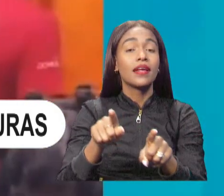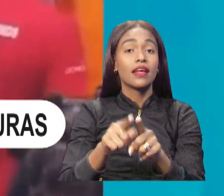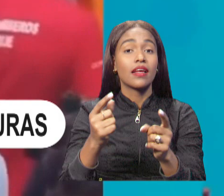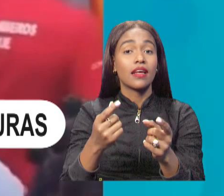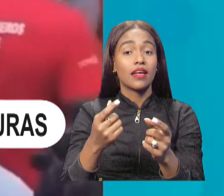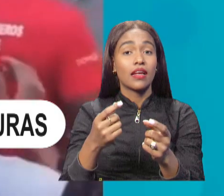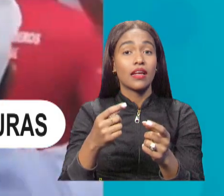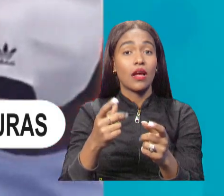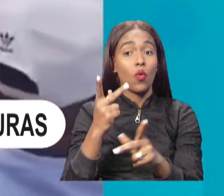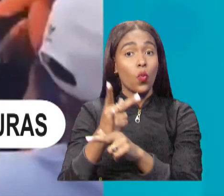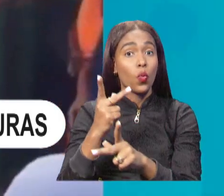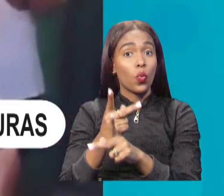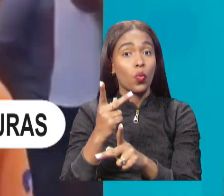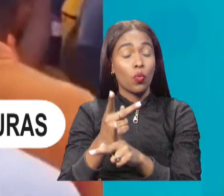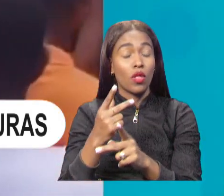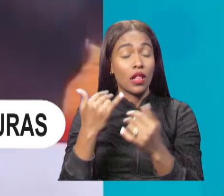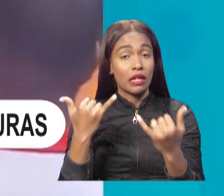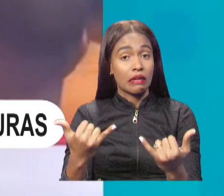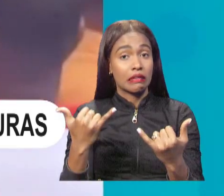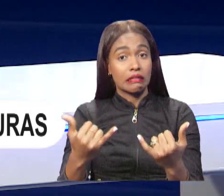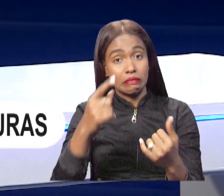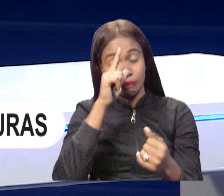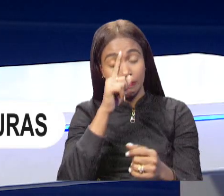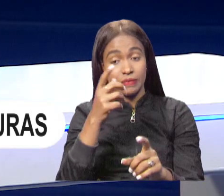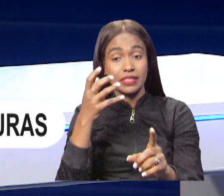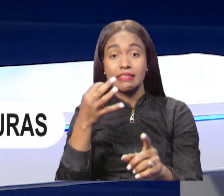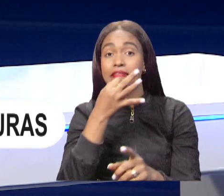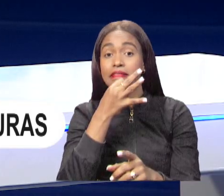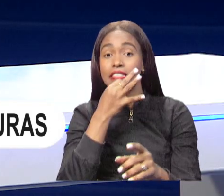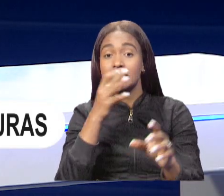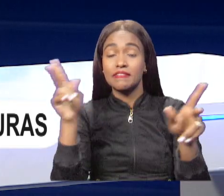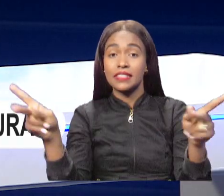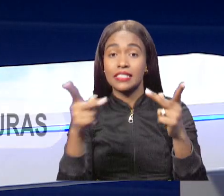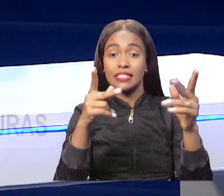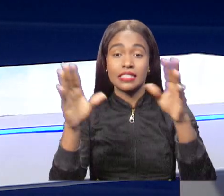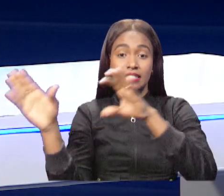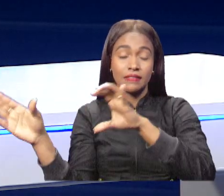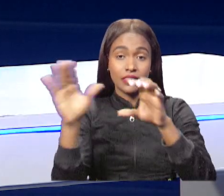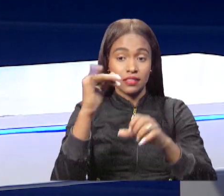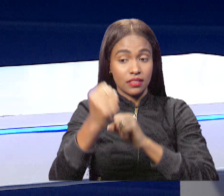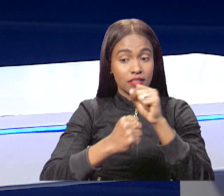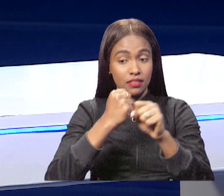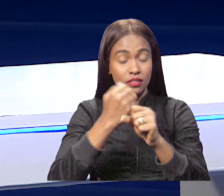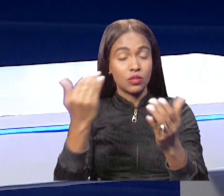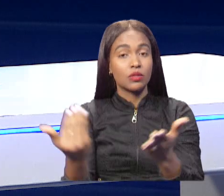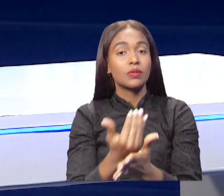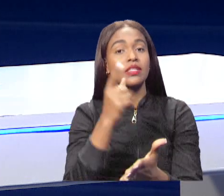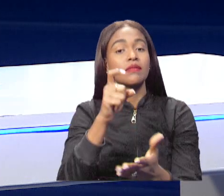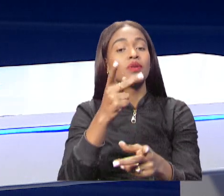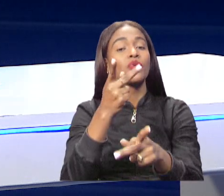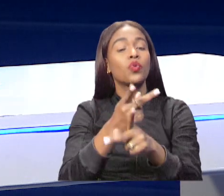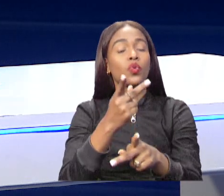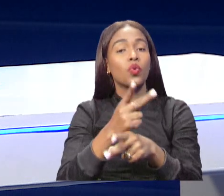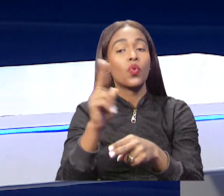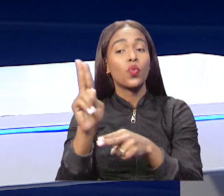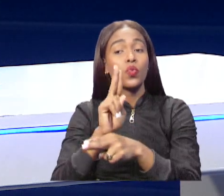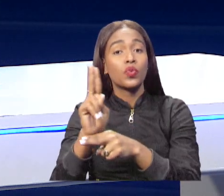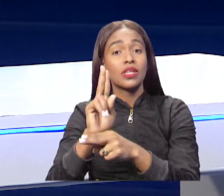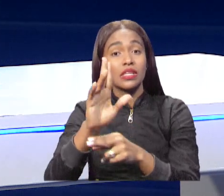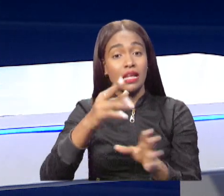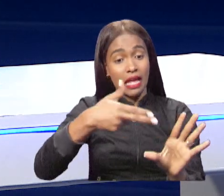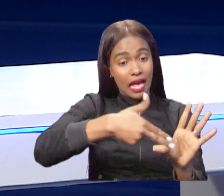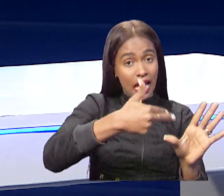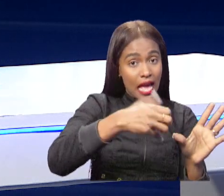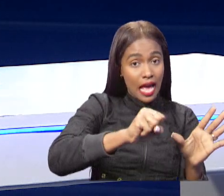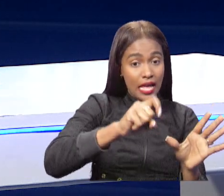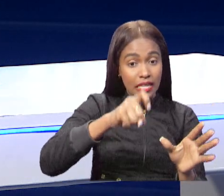el masivo desplazamiento ahora a producto de las festividades de Navidad y de Año Nuevo, es verificar sus tanques de gas,